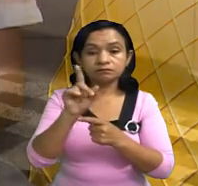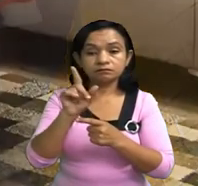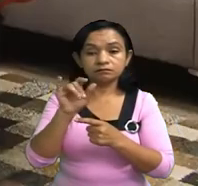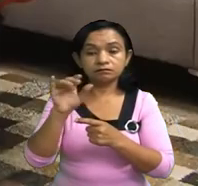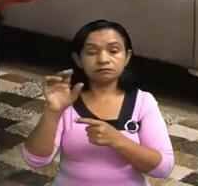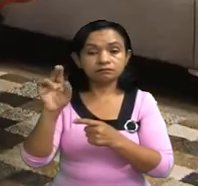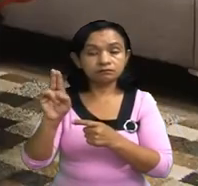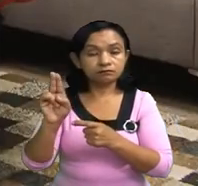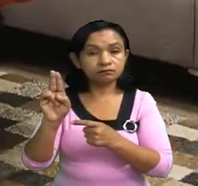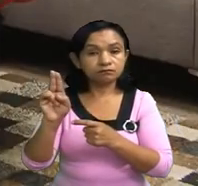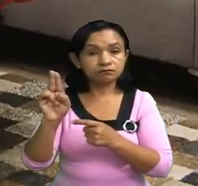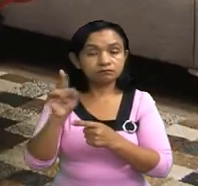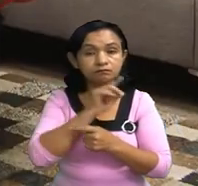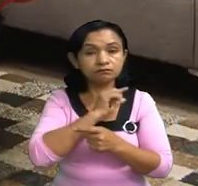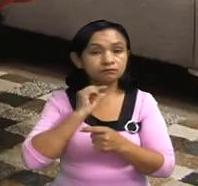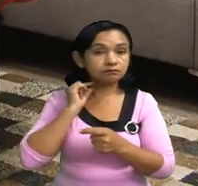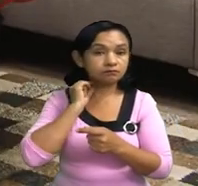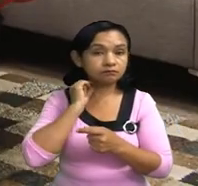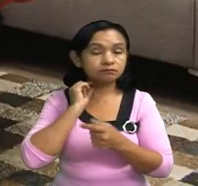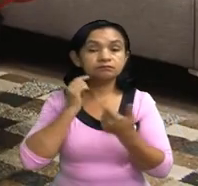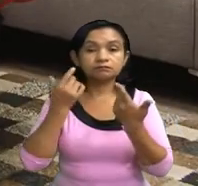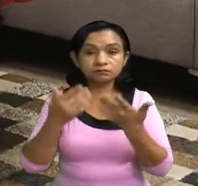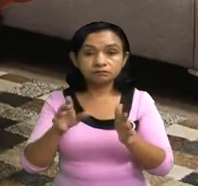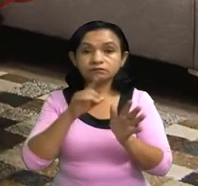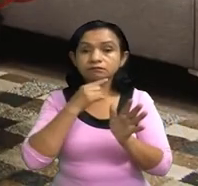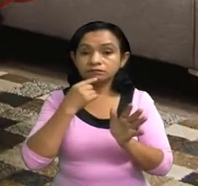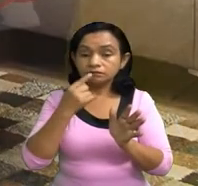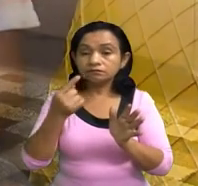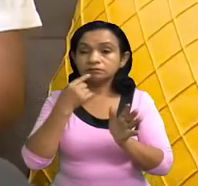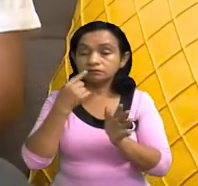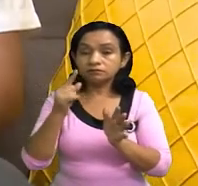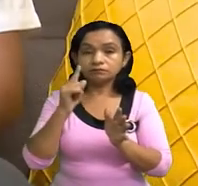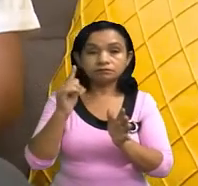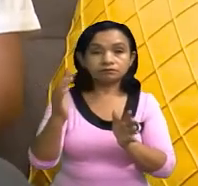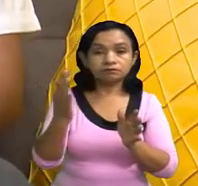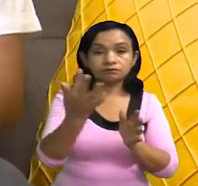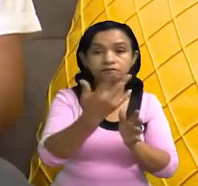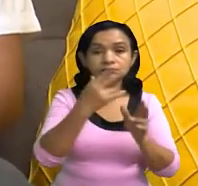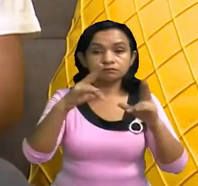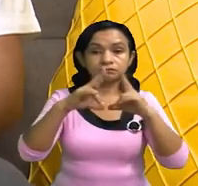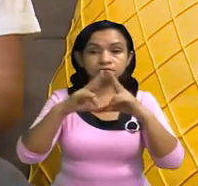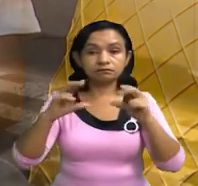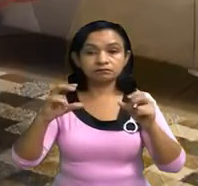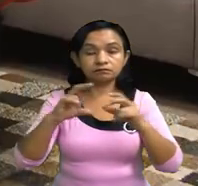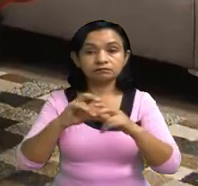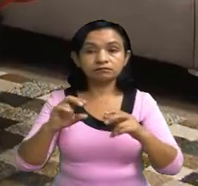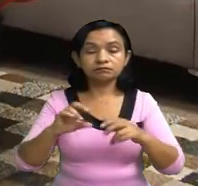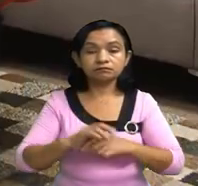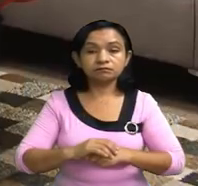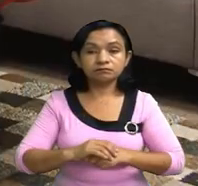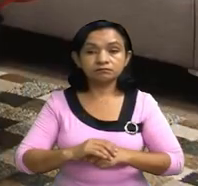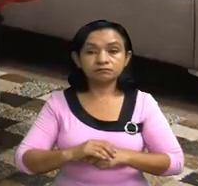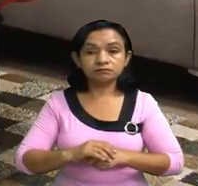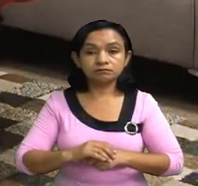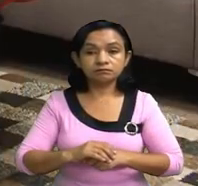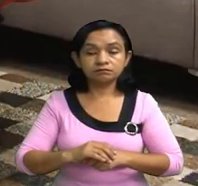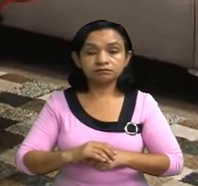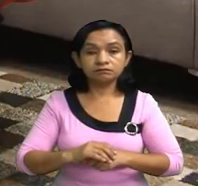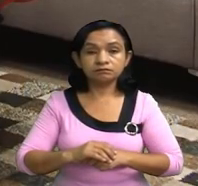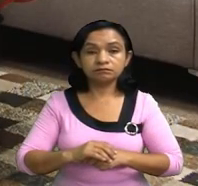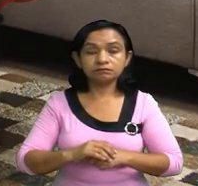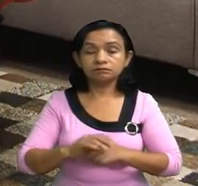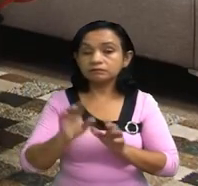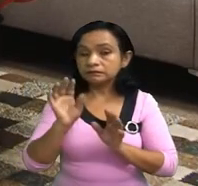y realidades como esta, entiendo que usted me ha dicho, se repiten en todo el territorio, ¿no? Es decir... Sí, mira, eso de